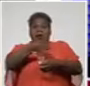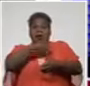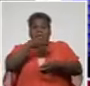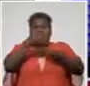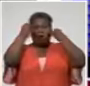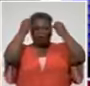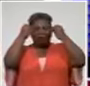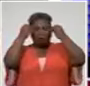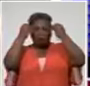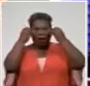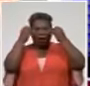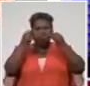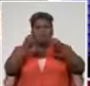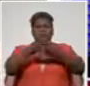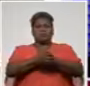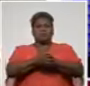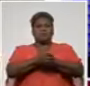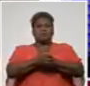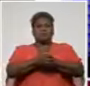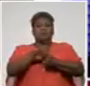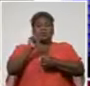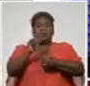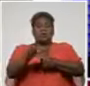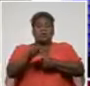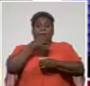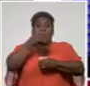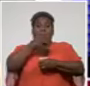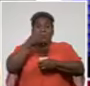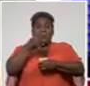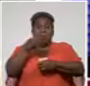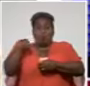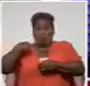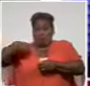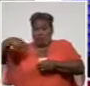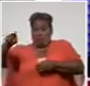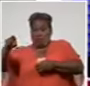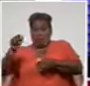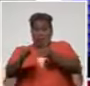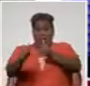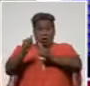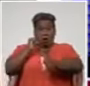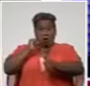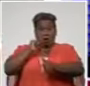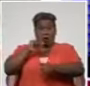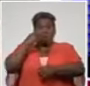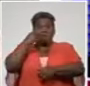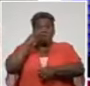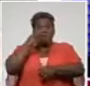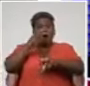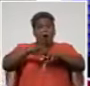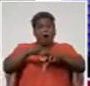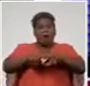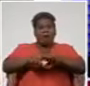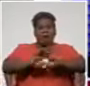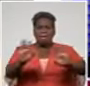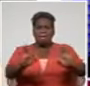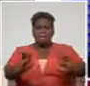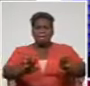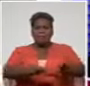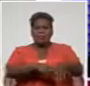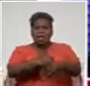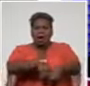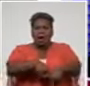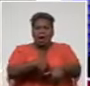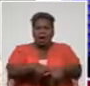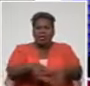del Consejo de Defensa Provincial. Con satisfacción, cuando íbamos para allá y cuando veníamos de regreso, vimos una Habana vacía. Esa expresión no siempre es igual, no fue